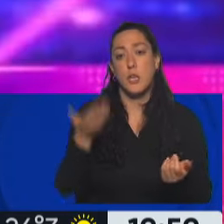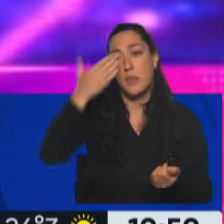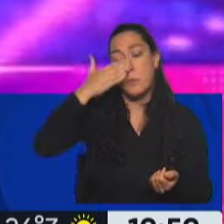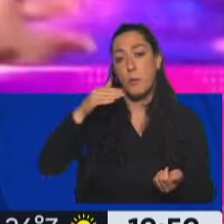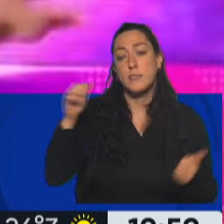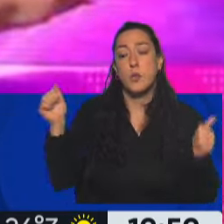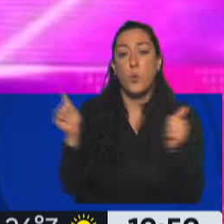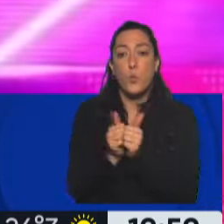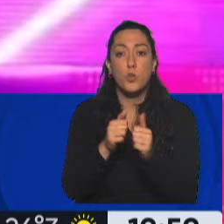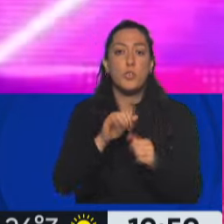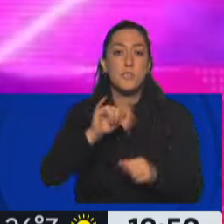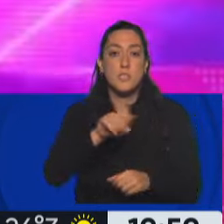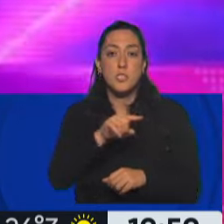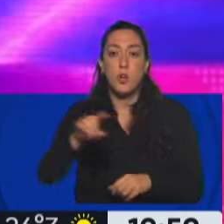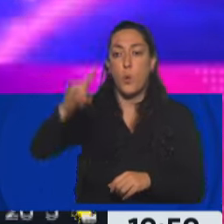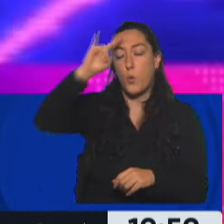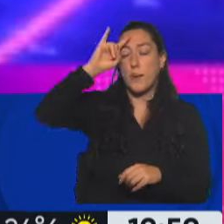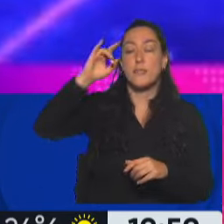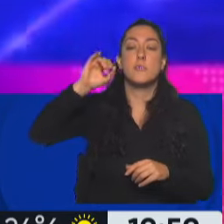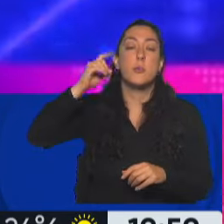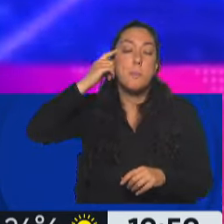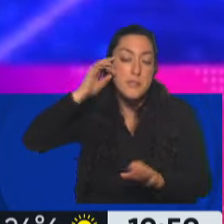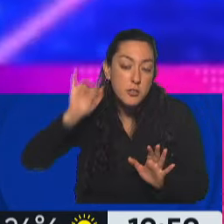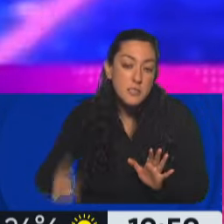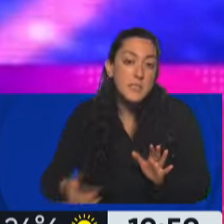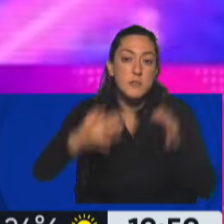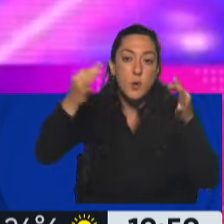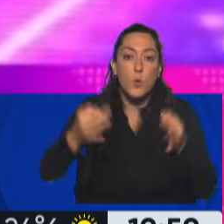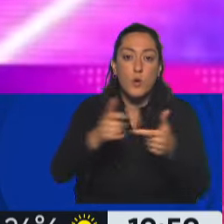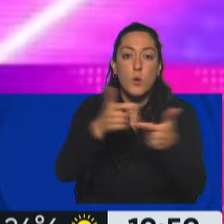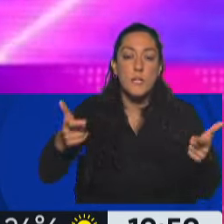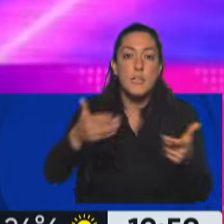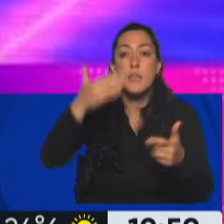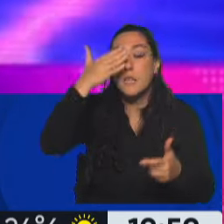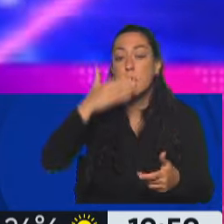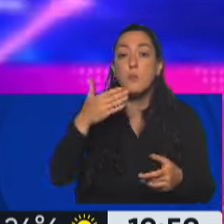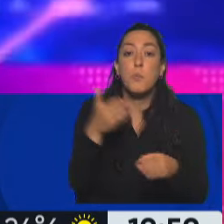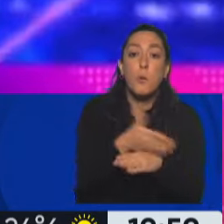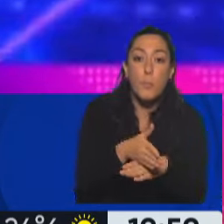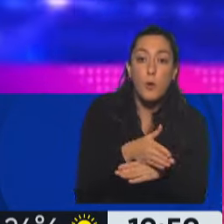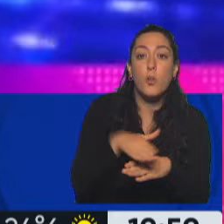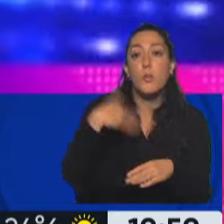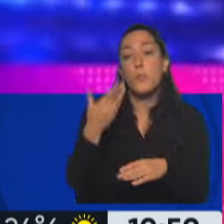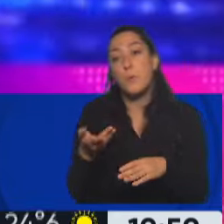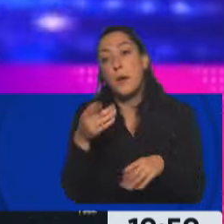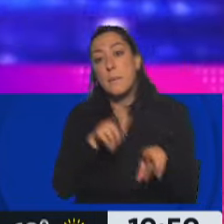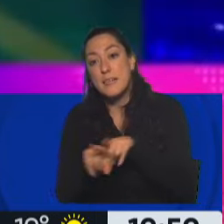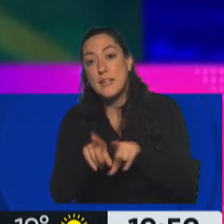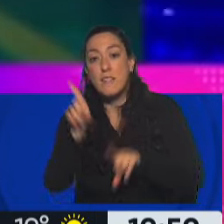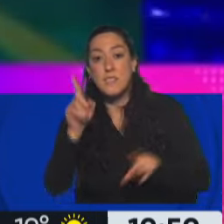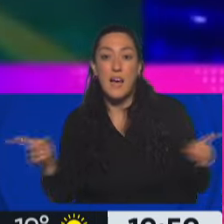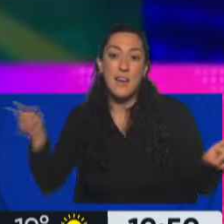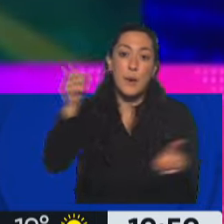o no pasó algo, que supongo que sí, ya eso no lo sé. Pero viste que en la vida todo vuelve. Un día sos novio, otro día sos amante y a veces al revés,